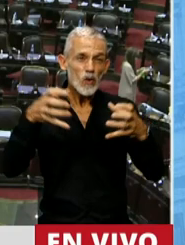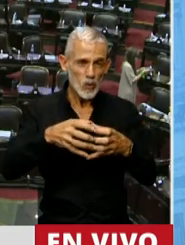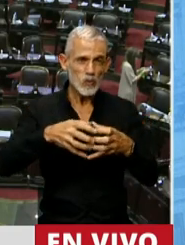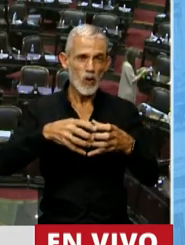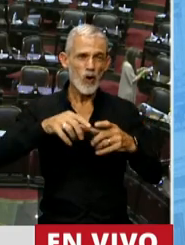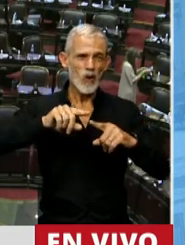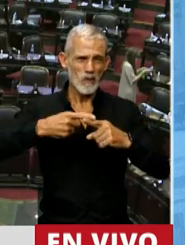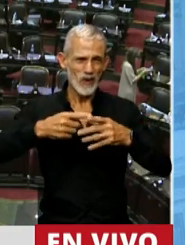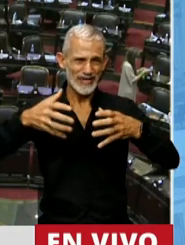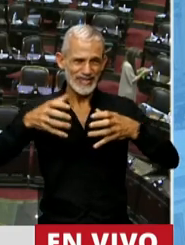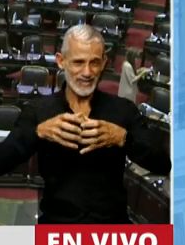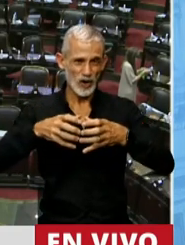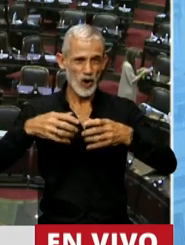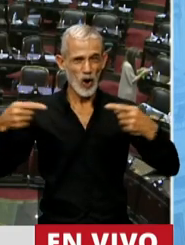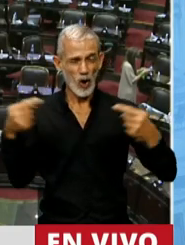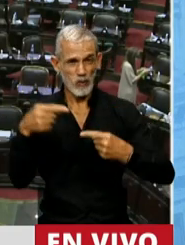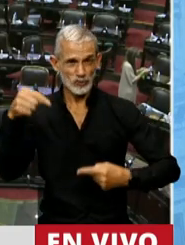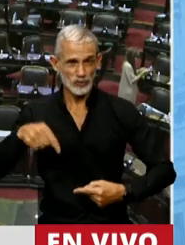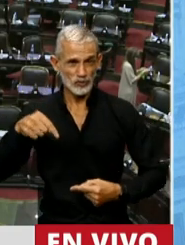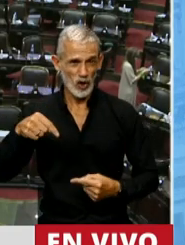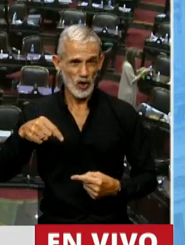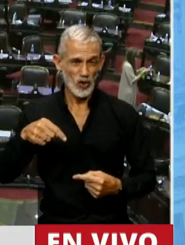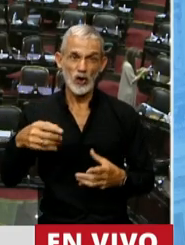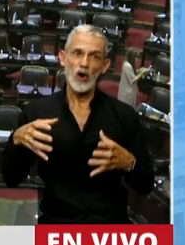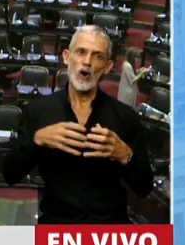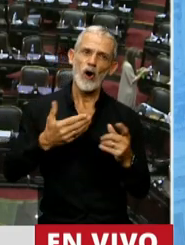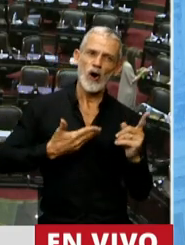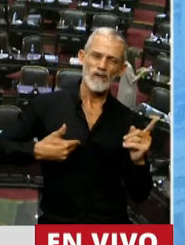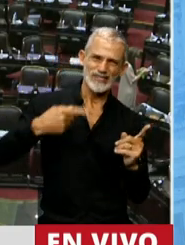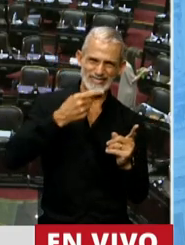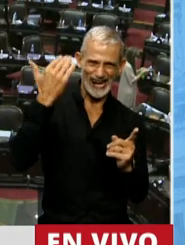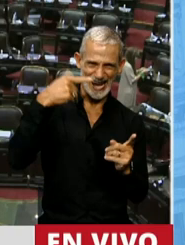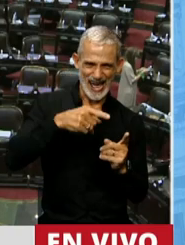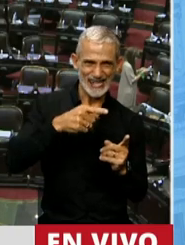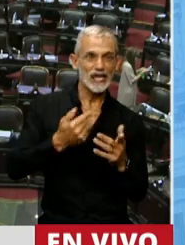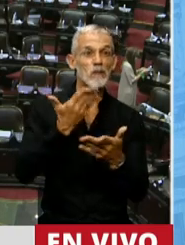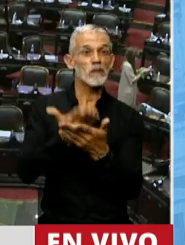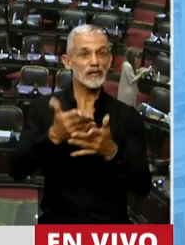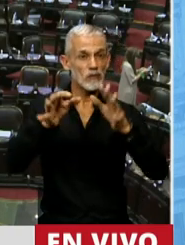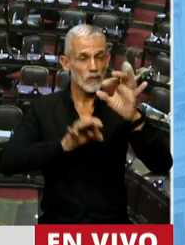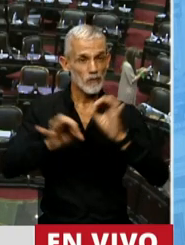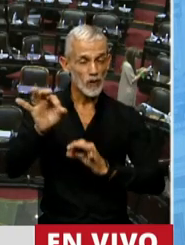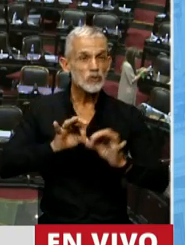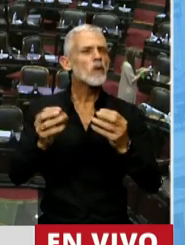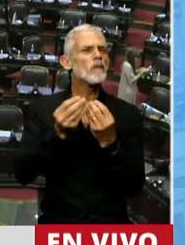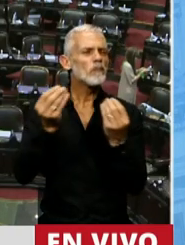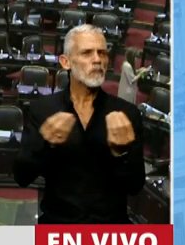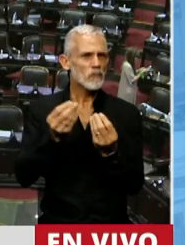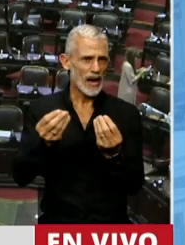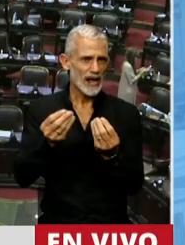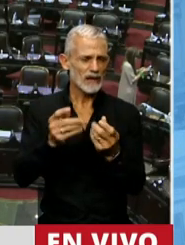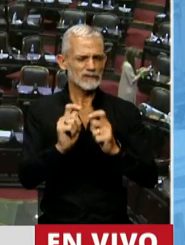el propio bloque de la oposición hoy, el oficialismo antes, es el que presenta un proyecto para